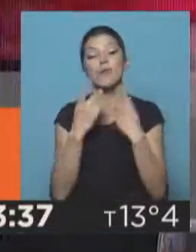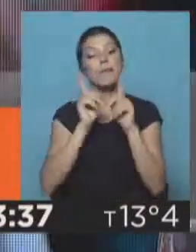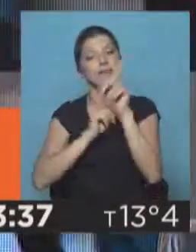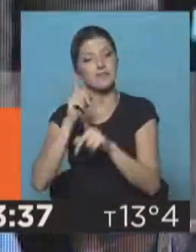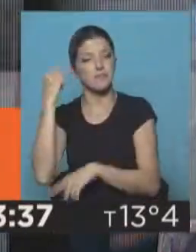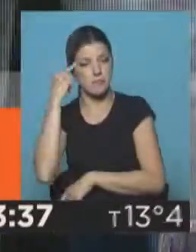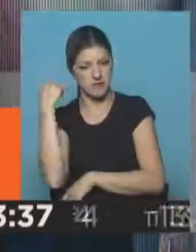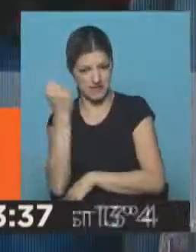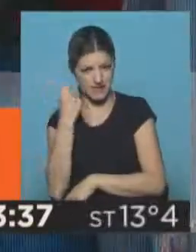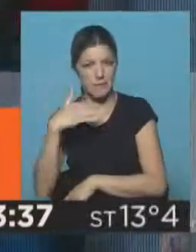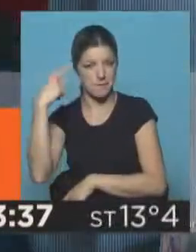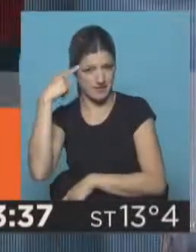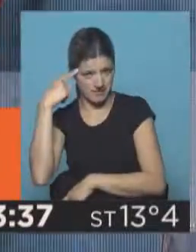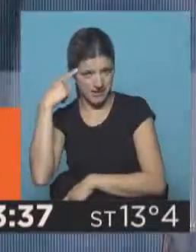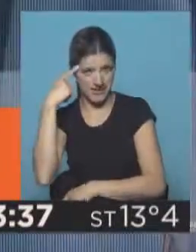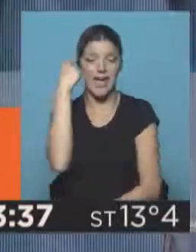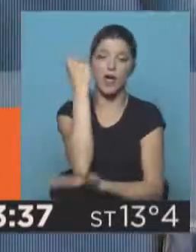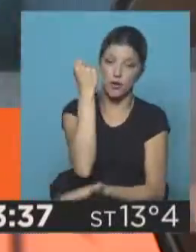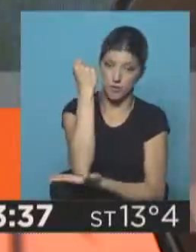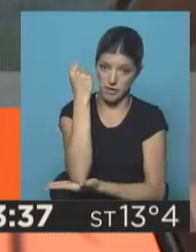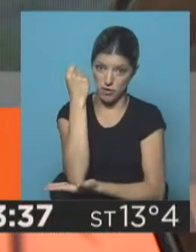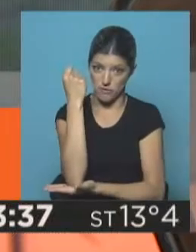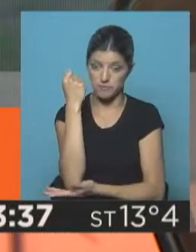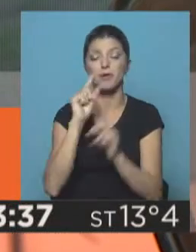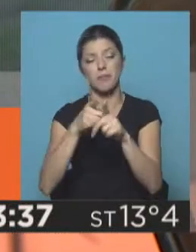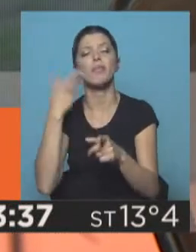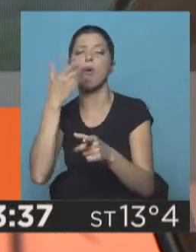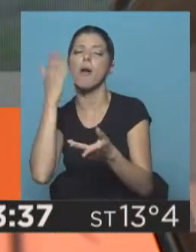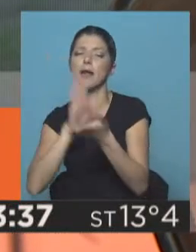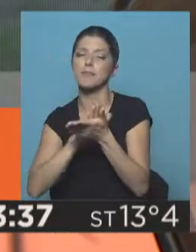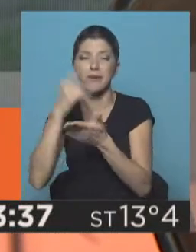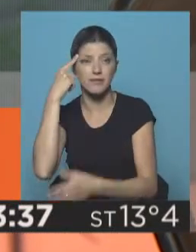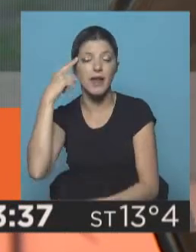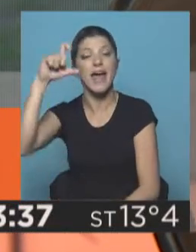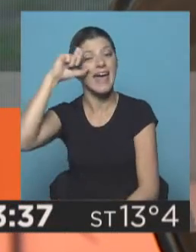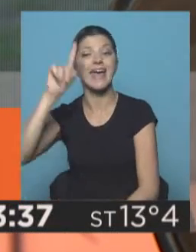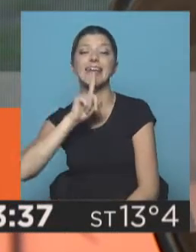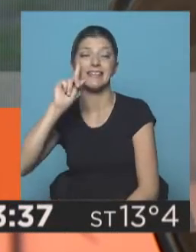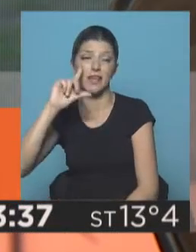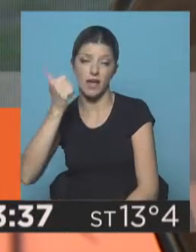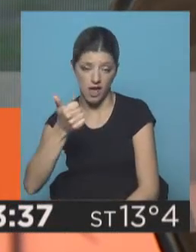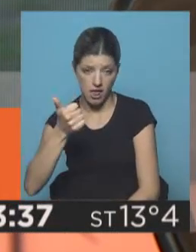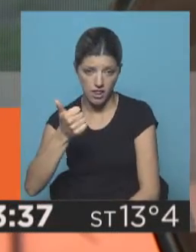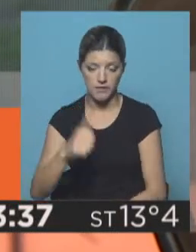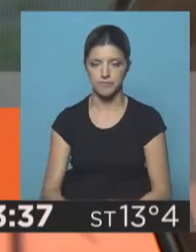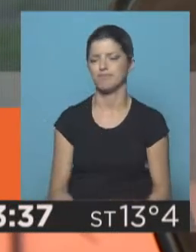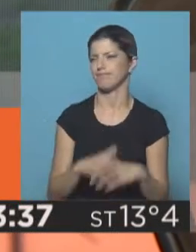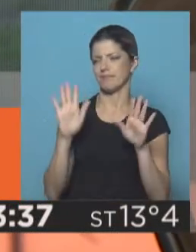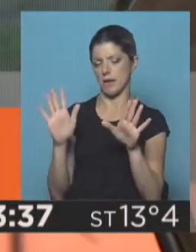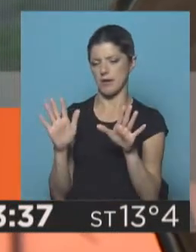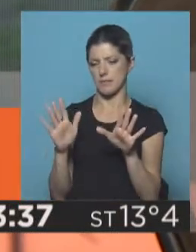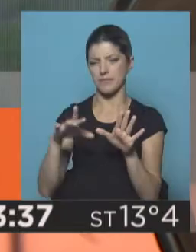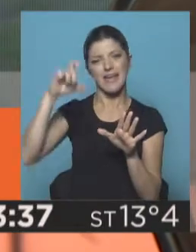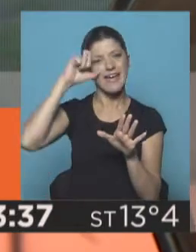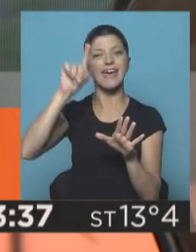no solo económica, atrás de estas cosas. Sí, pero a ver, Raúl, dimensión ética para señalarle esto a las